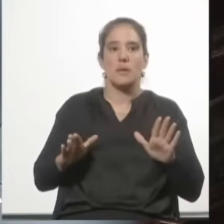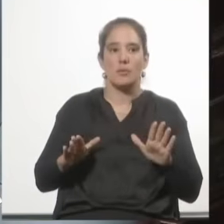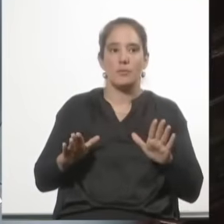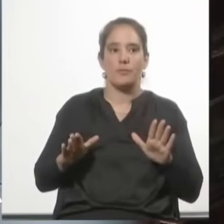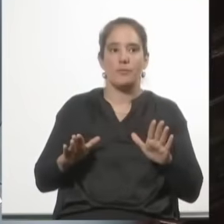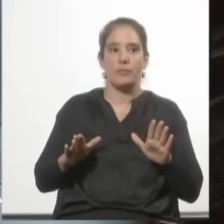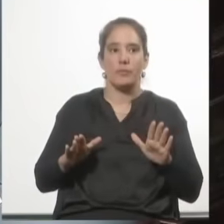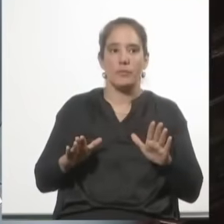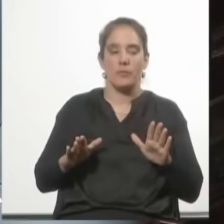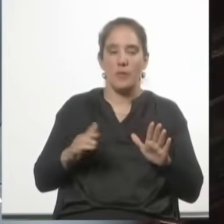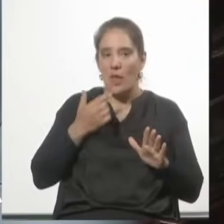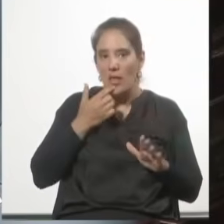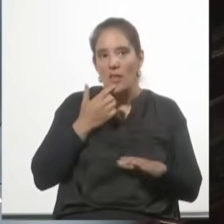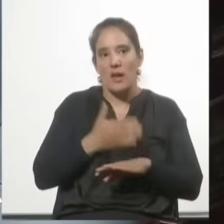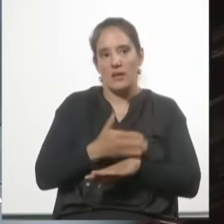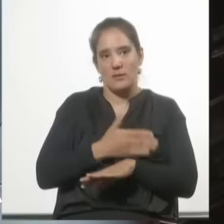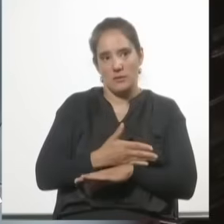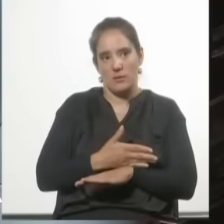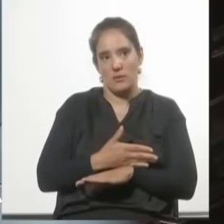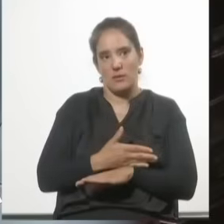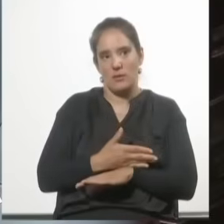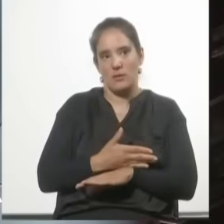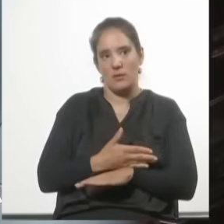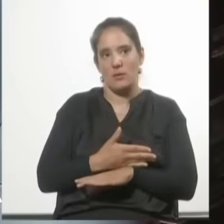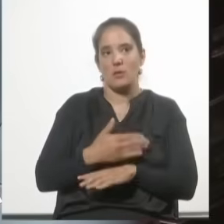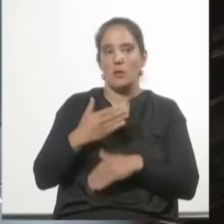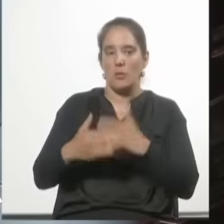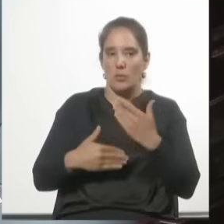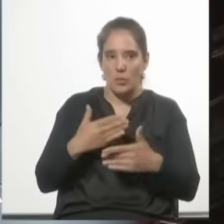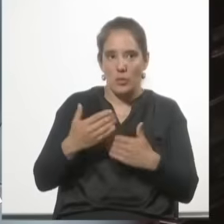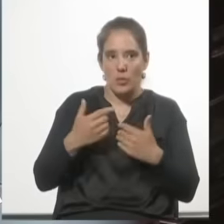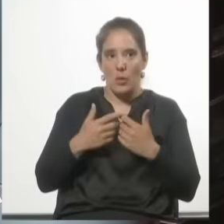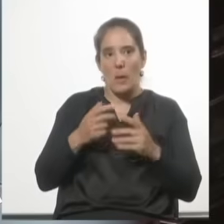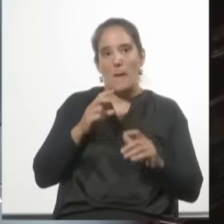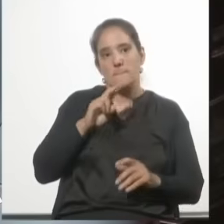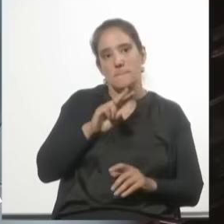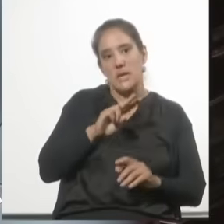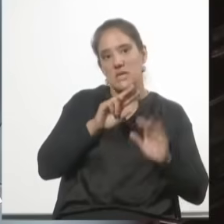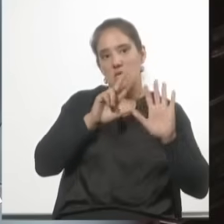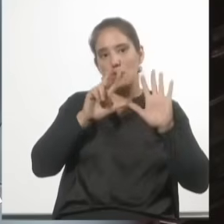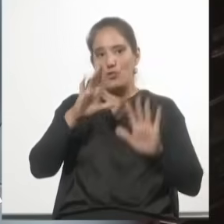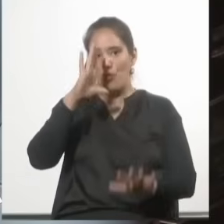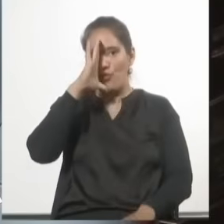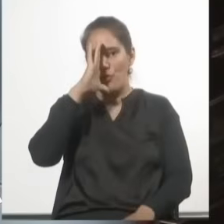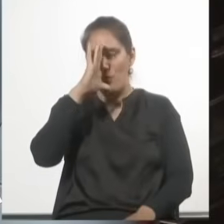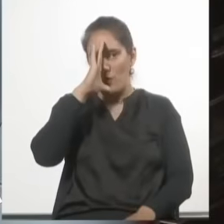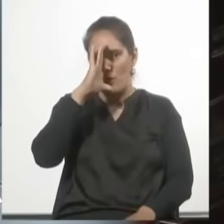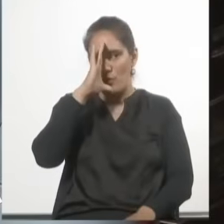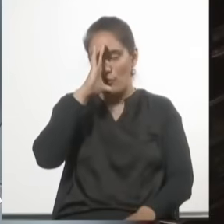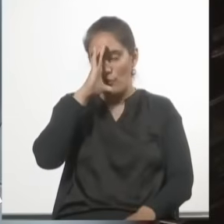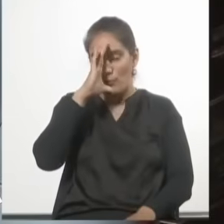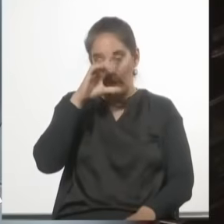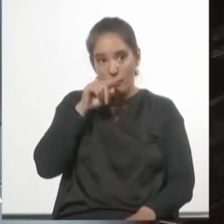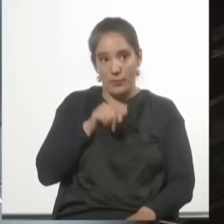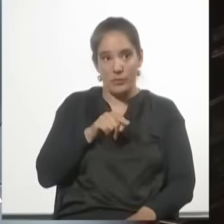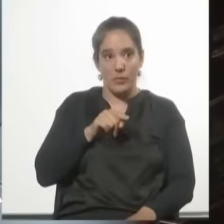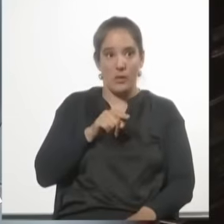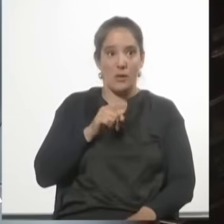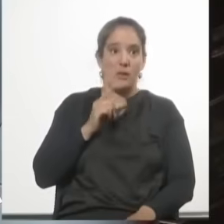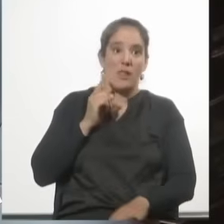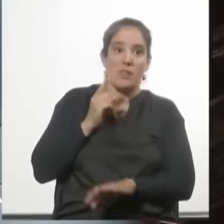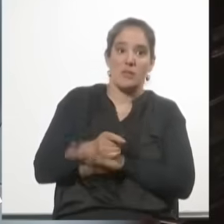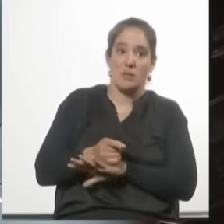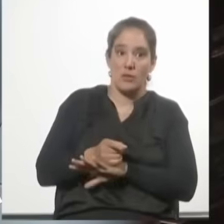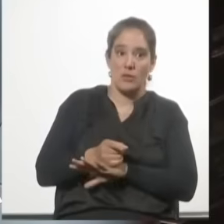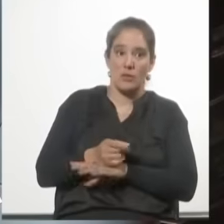decir, lo dije en varias oportunidades durante la transición, hasta el 28 de febrero las definiciones las tomaba,